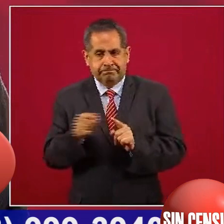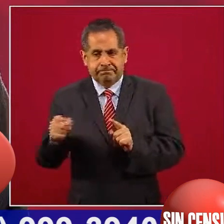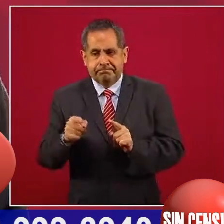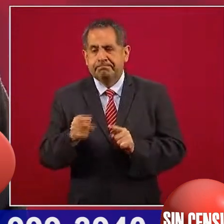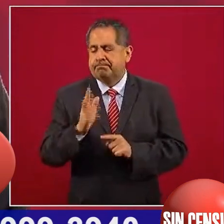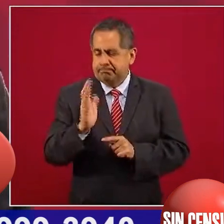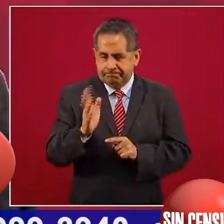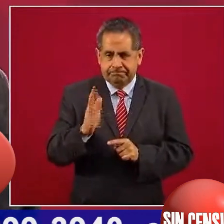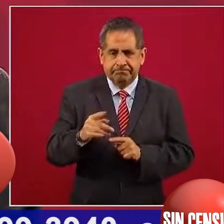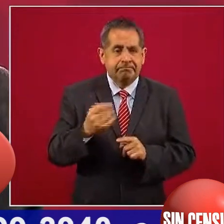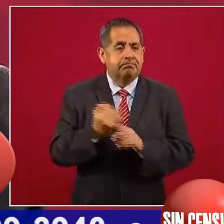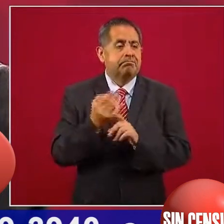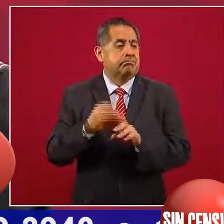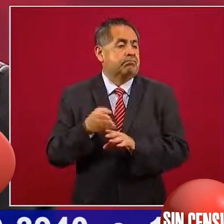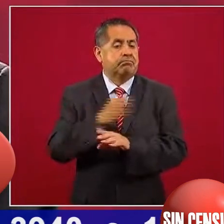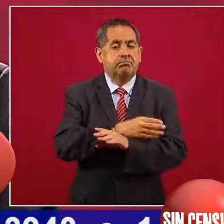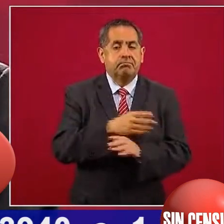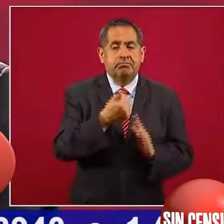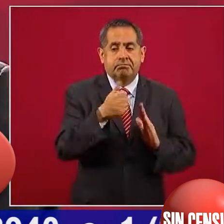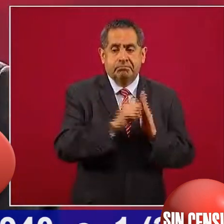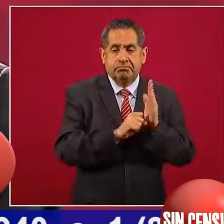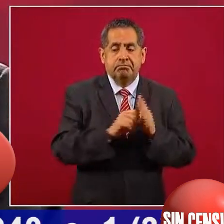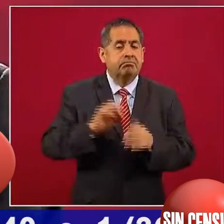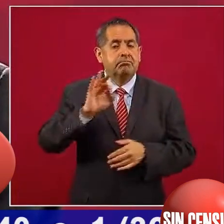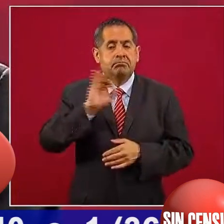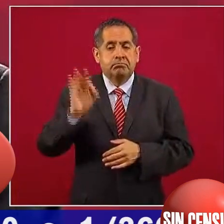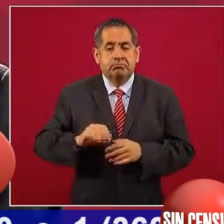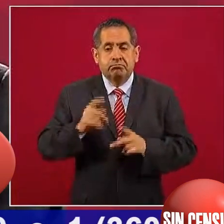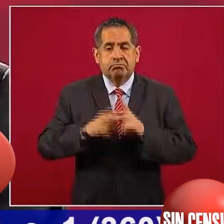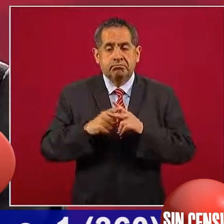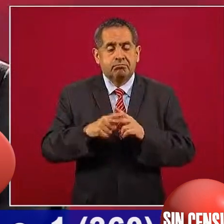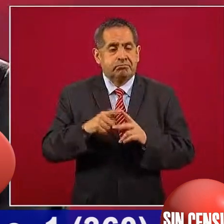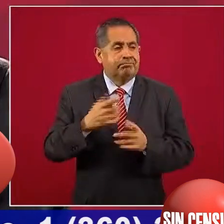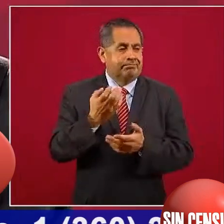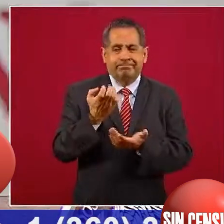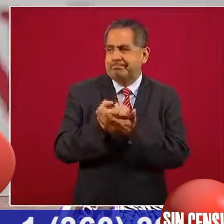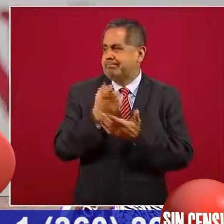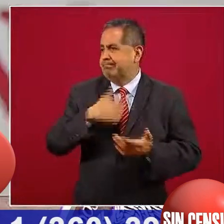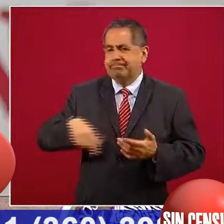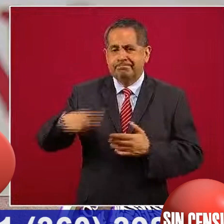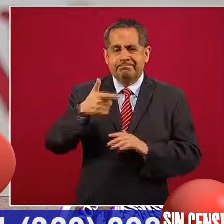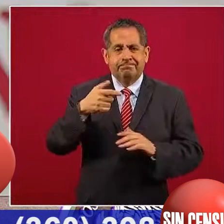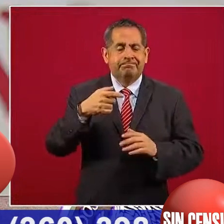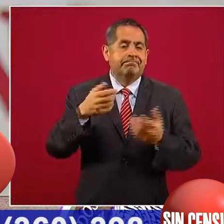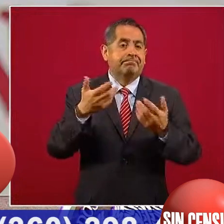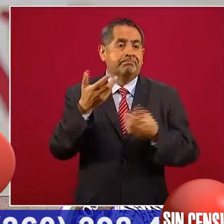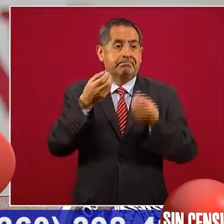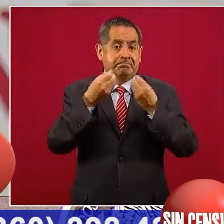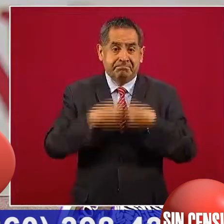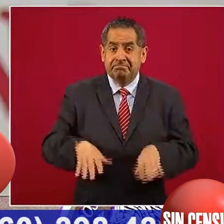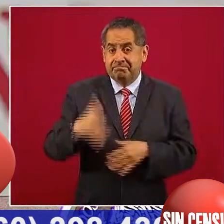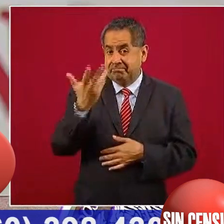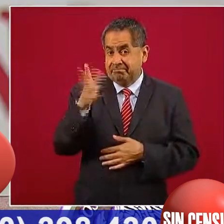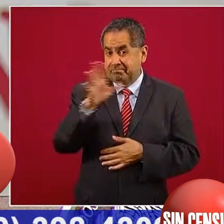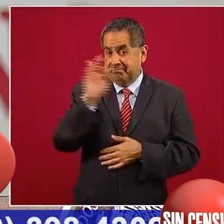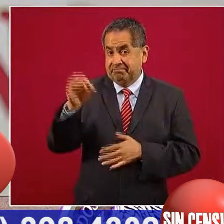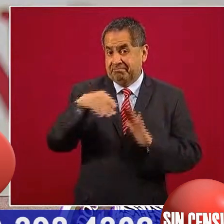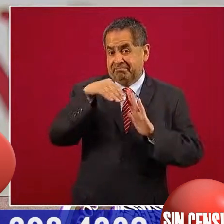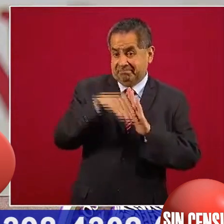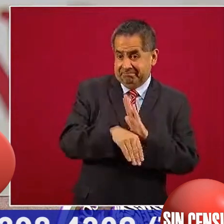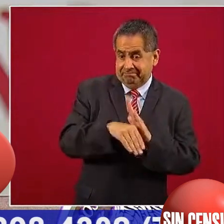así como en el primer semestre tenemos un promedio de la caída de la economía del 10%,